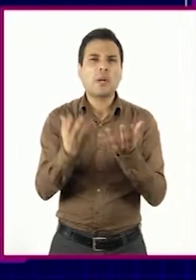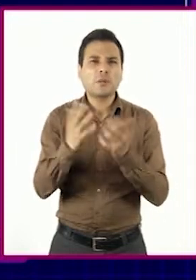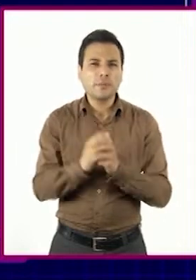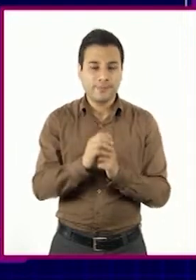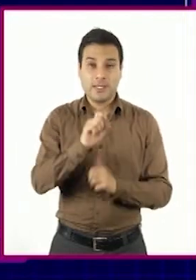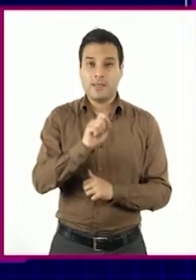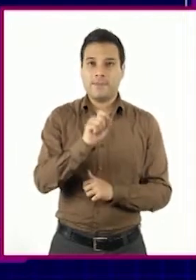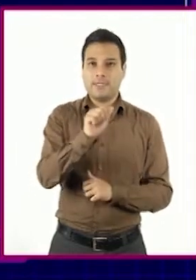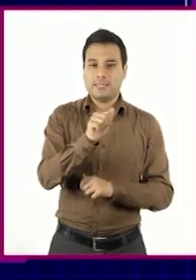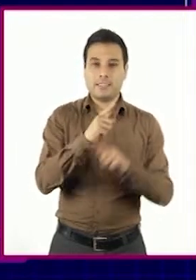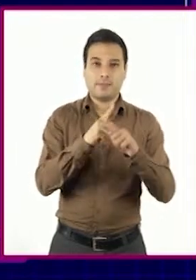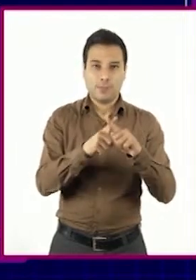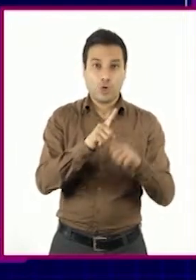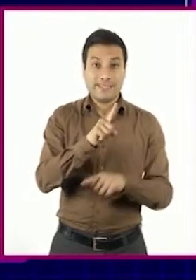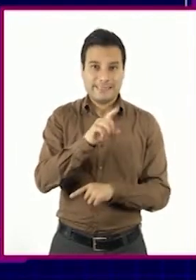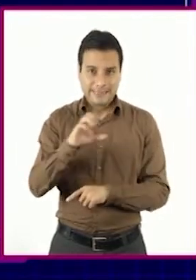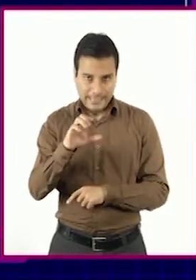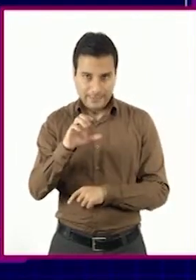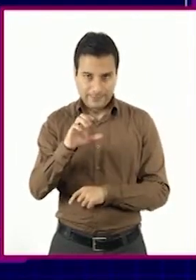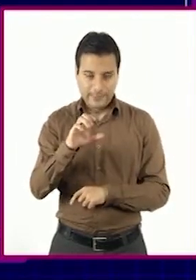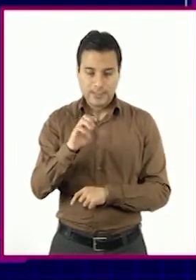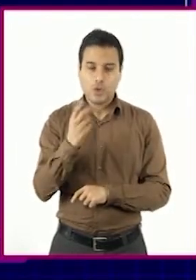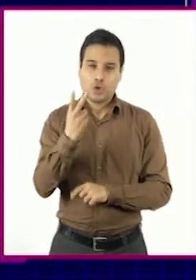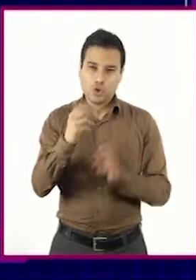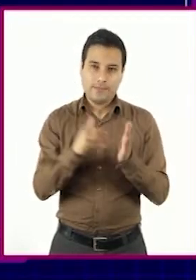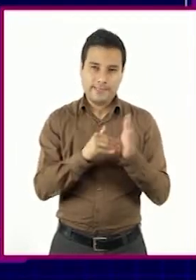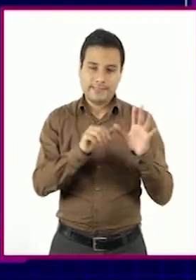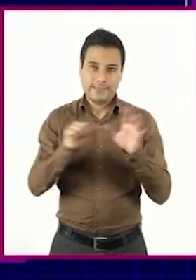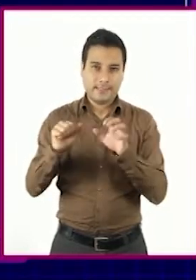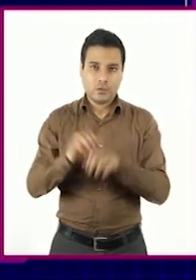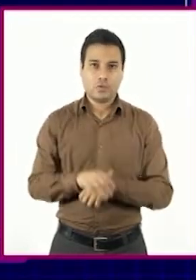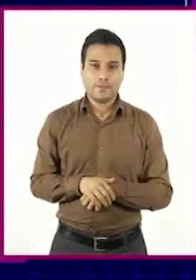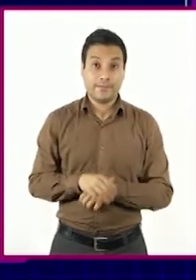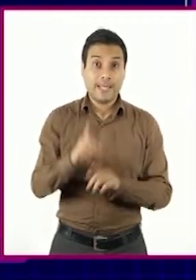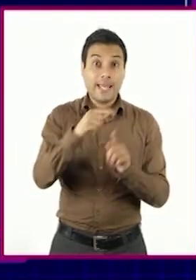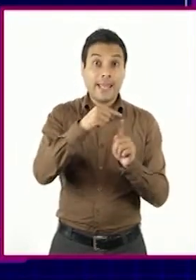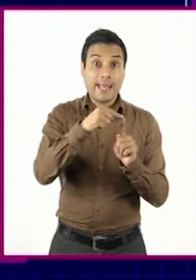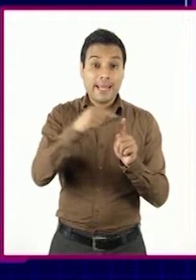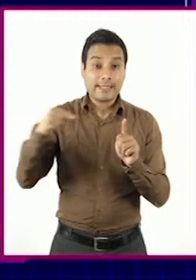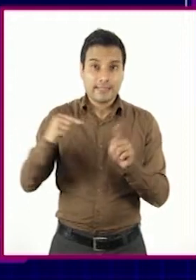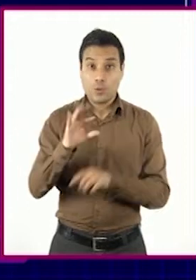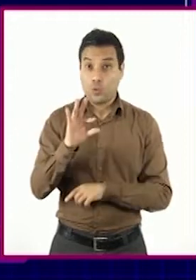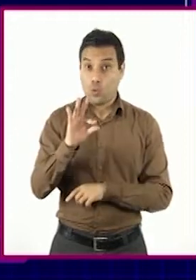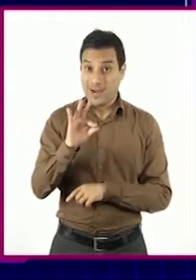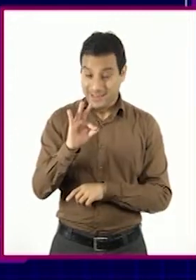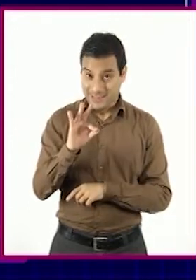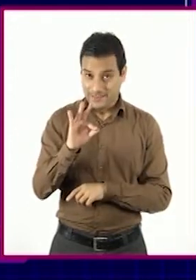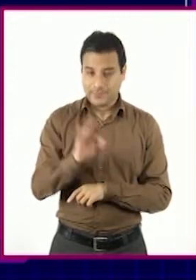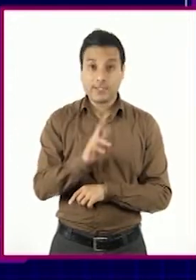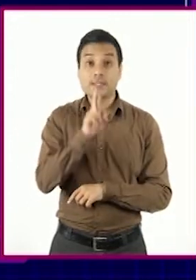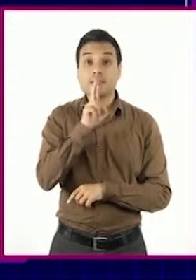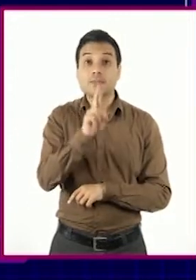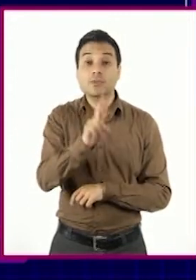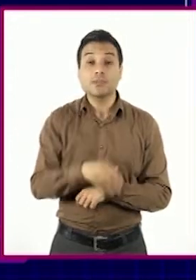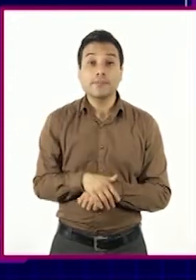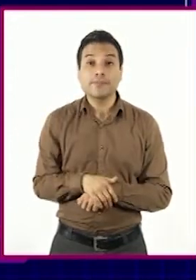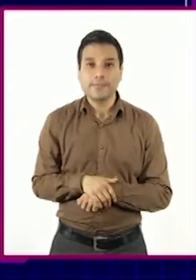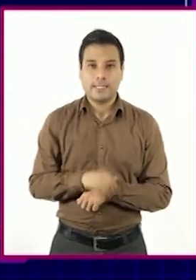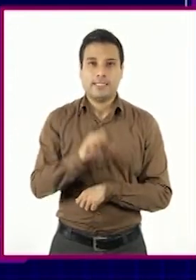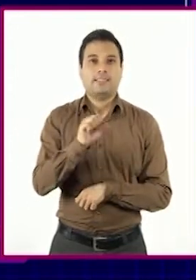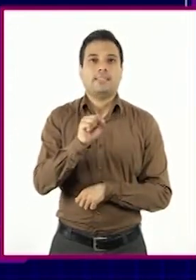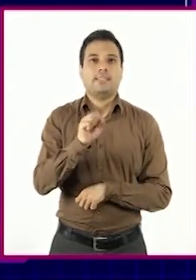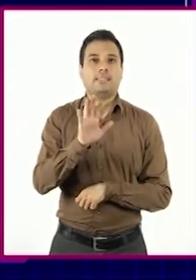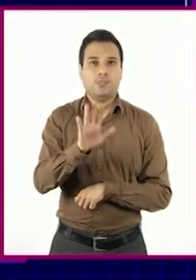por 100, se obtiene 2600. Al dividirlo entre 40, el resultado es